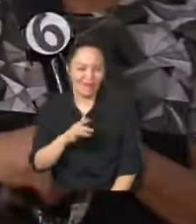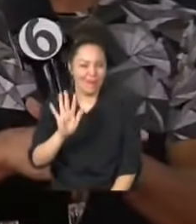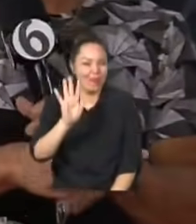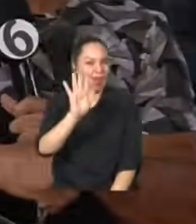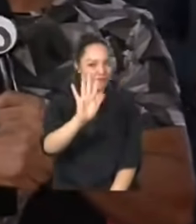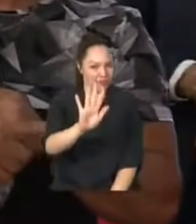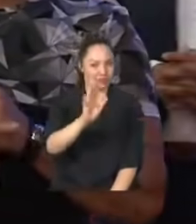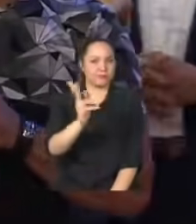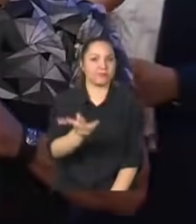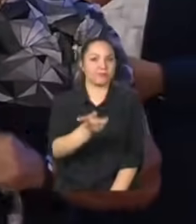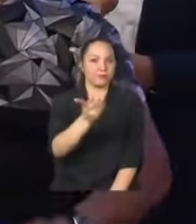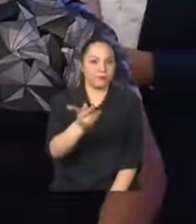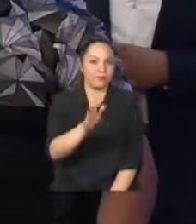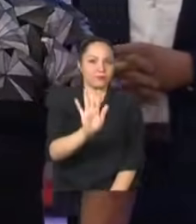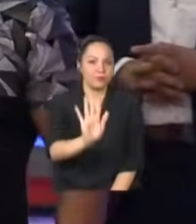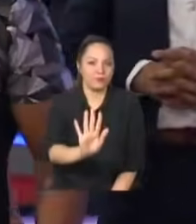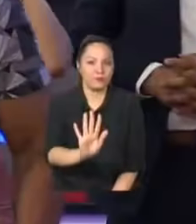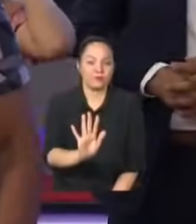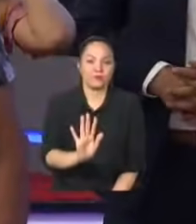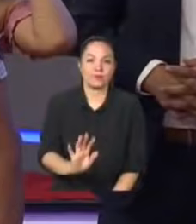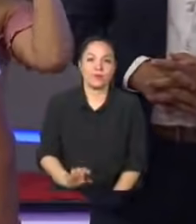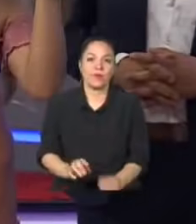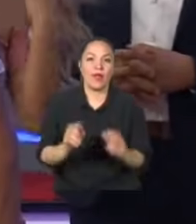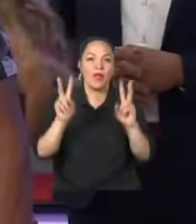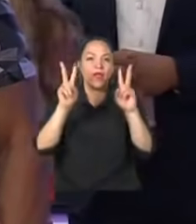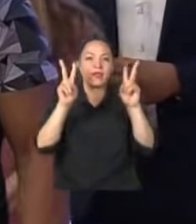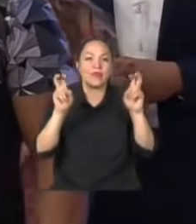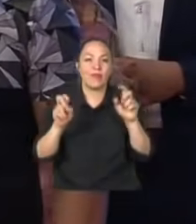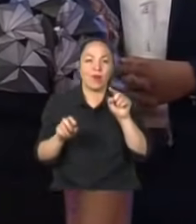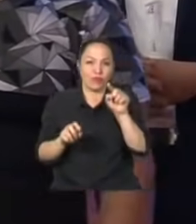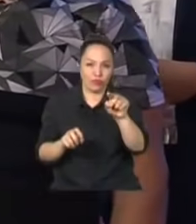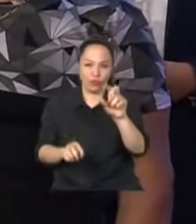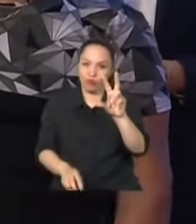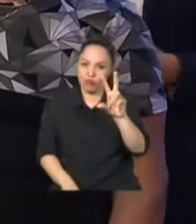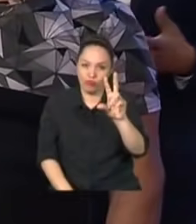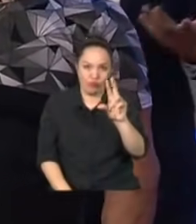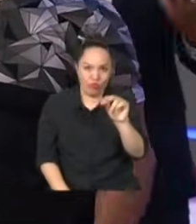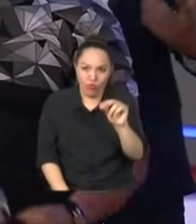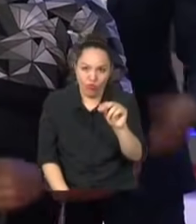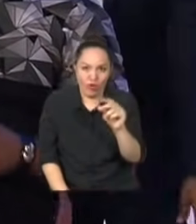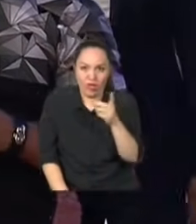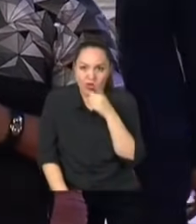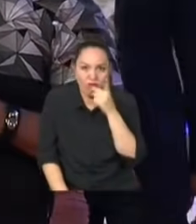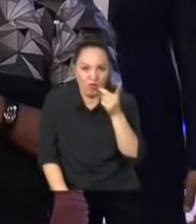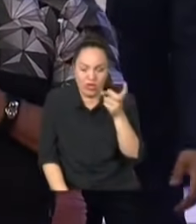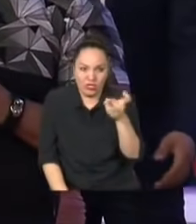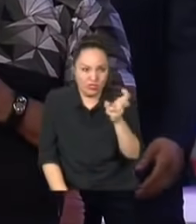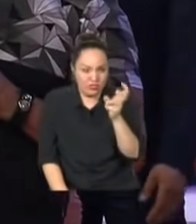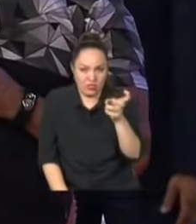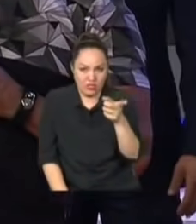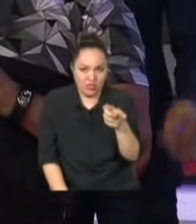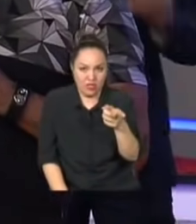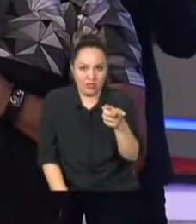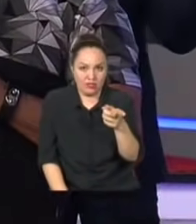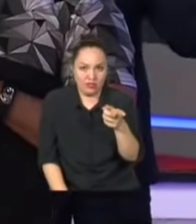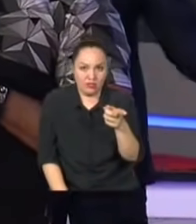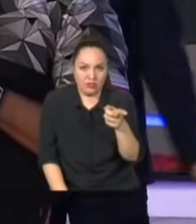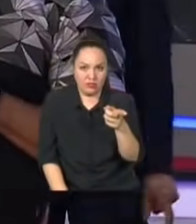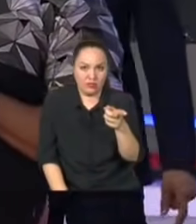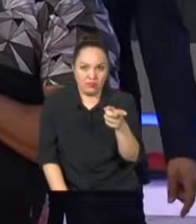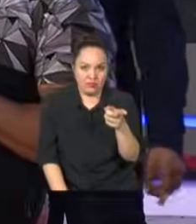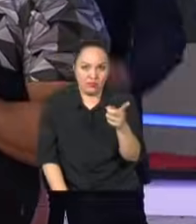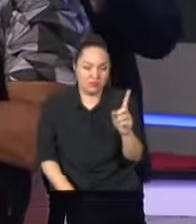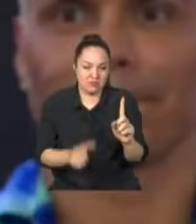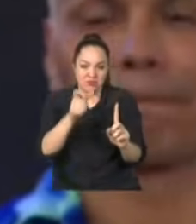Pregunta. Ahora que, espérate, sí. Ahora que andas con esas cosas, tú no eres lo que dicen que eres. Sí. Espérate, déjame terminar. Yo